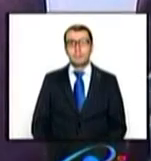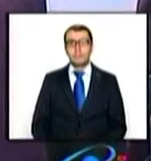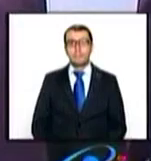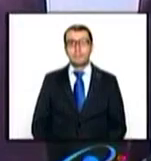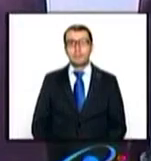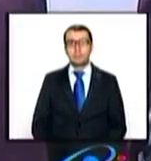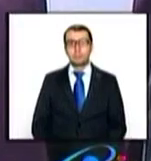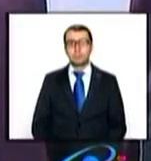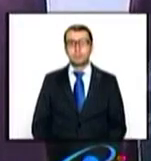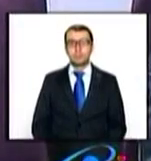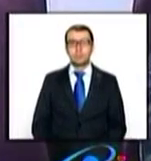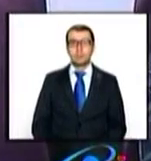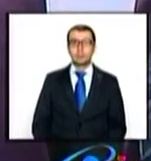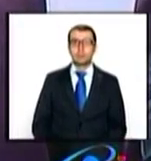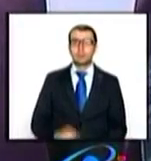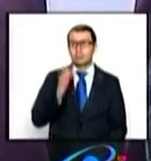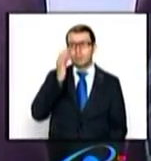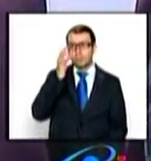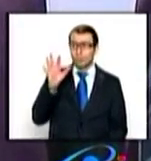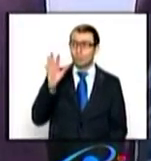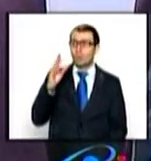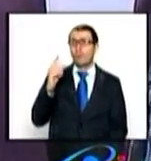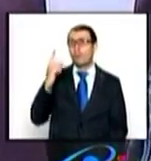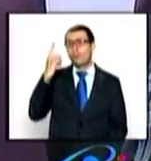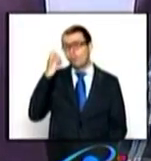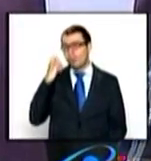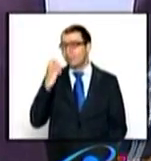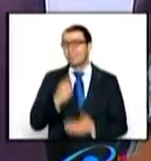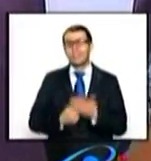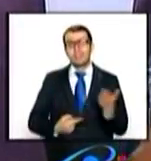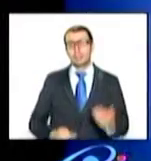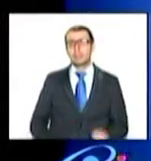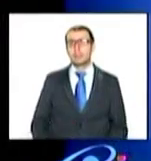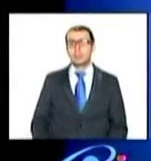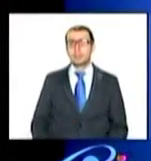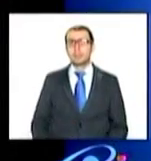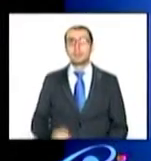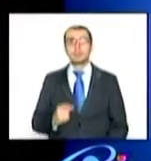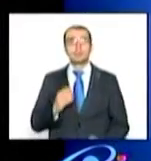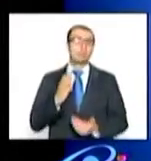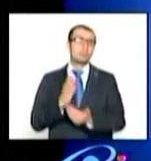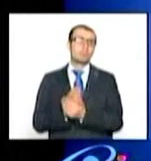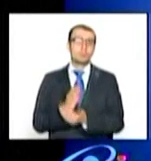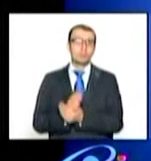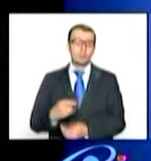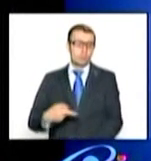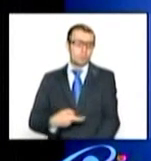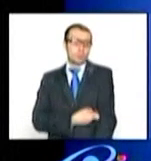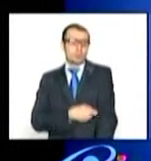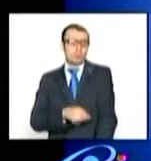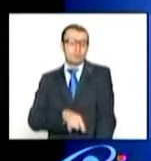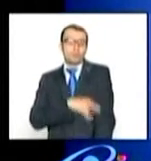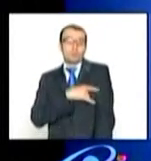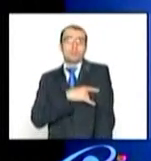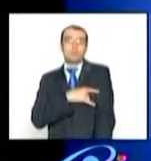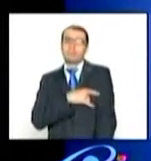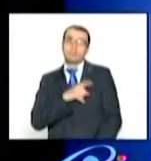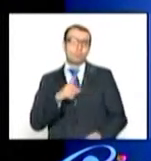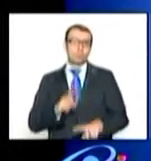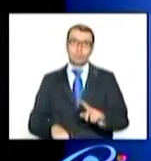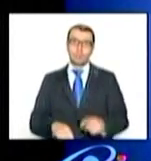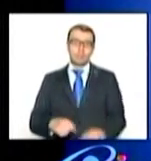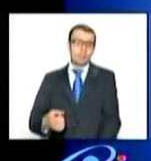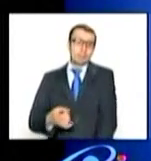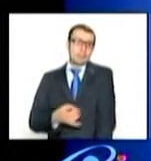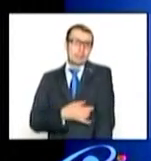una falencia de pronto, decirlo de una manera, en los sueros es que uno es mucho más difícil inyectar las grasas, y lo único que no se puede colocar en los sueros son